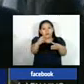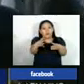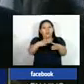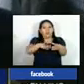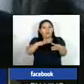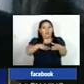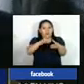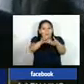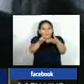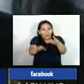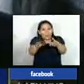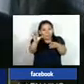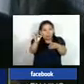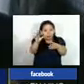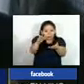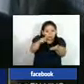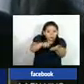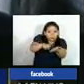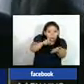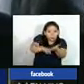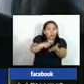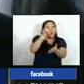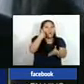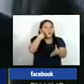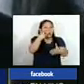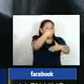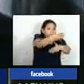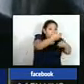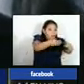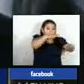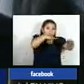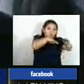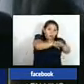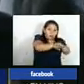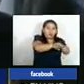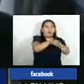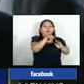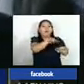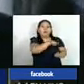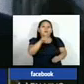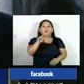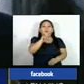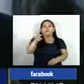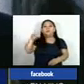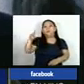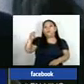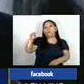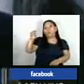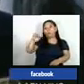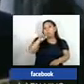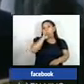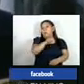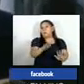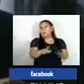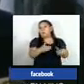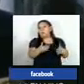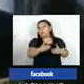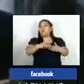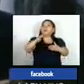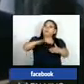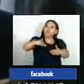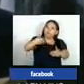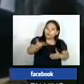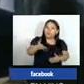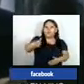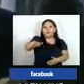la tinta indeleble la cual será resguardada en las instalaciones de la DOE para efecto de ser utilizadas en su momento